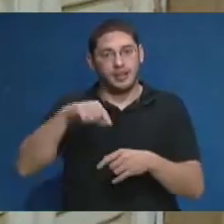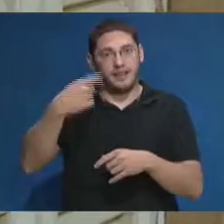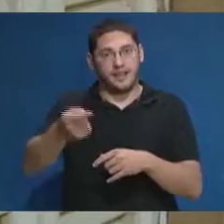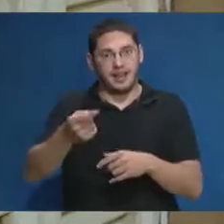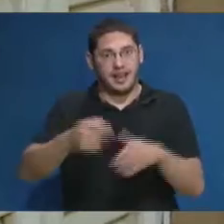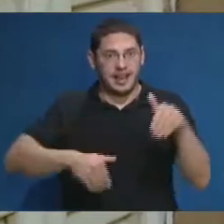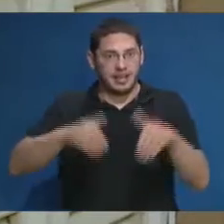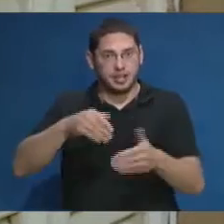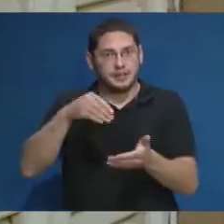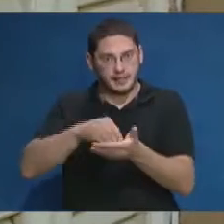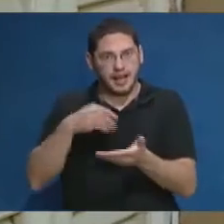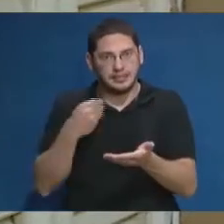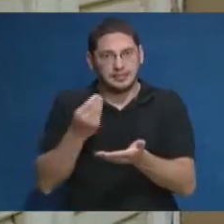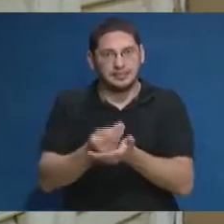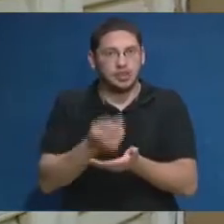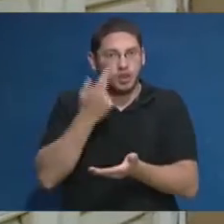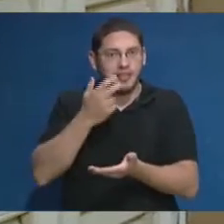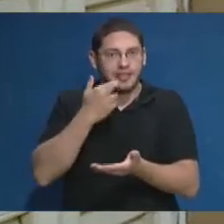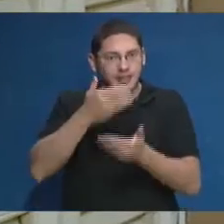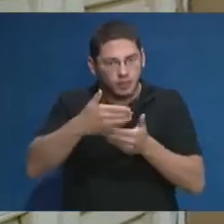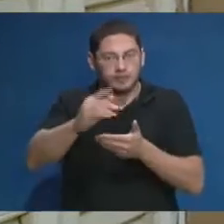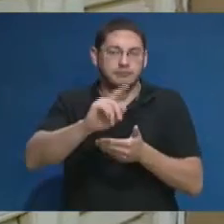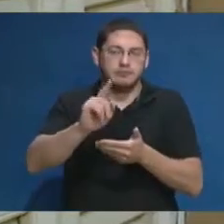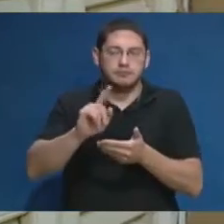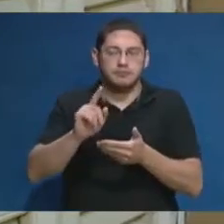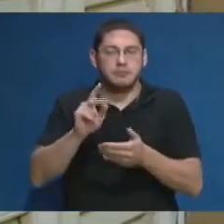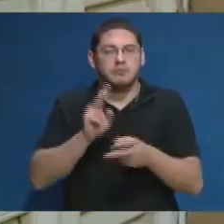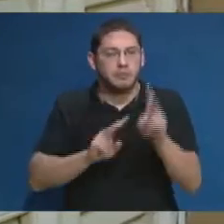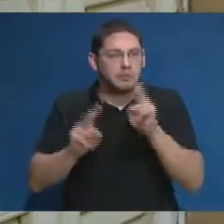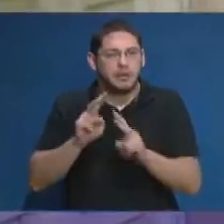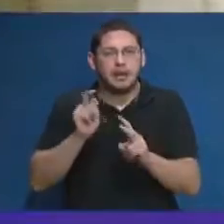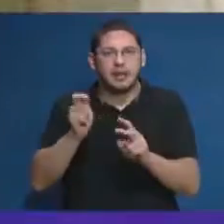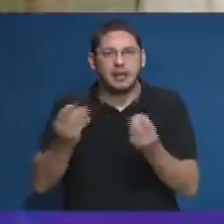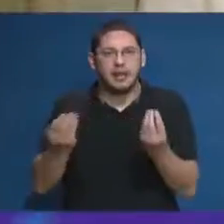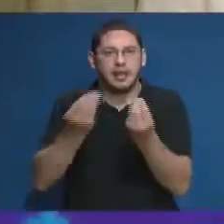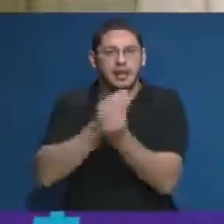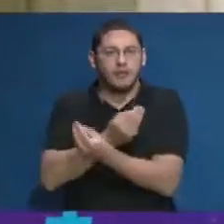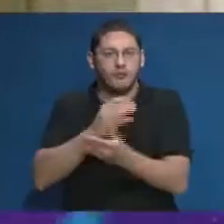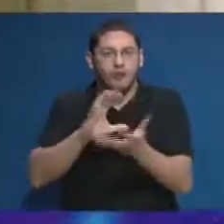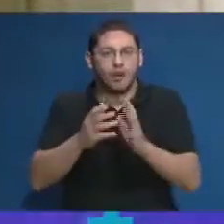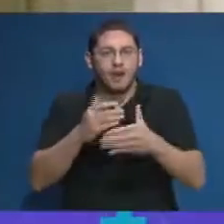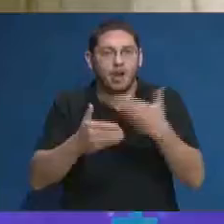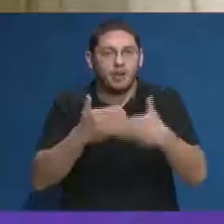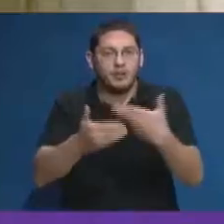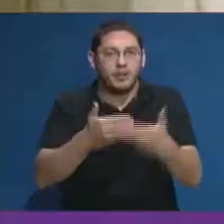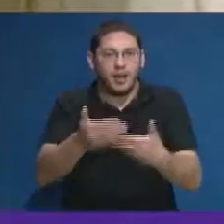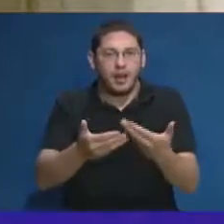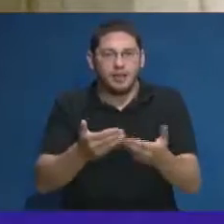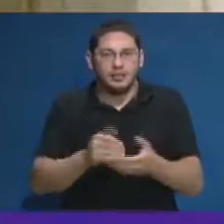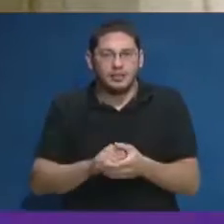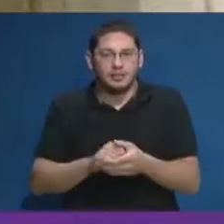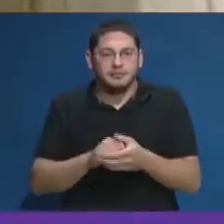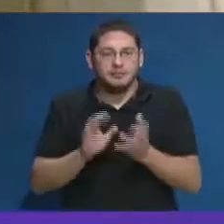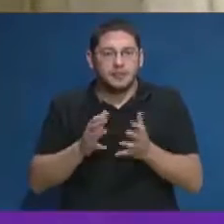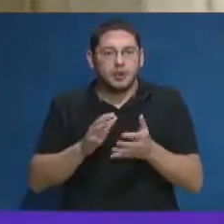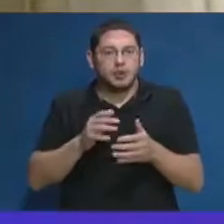en el 2019, y la idea, bueno, reformular en la reingeniería que hacemos permanentemente en el equipo de ejecución